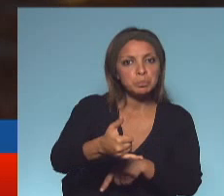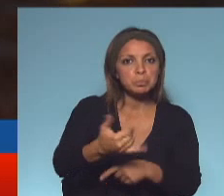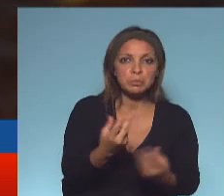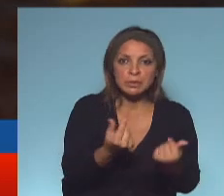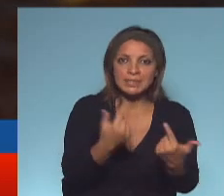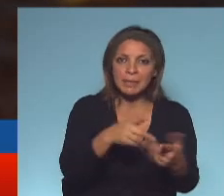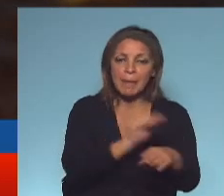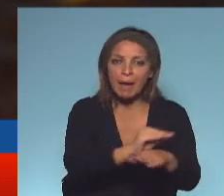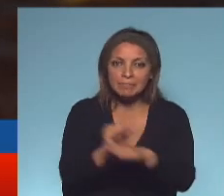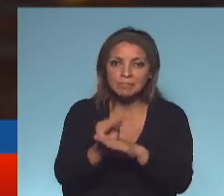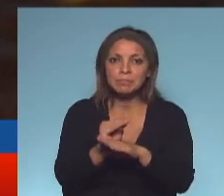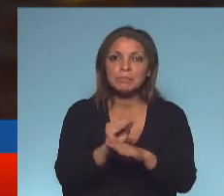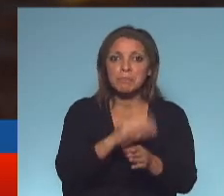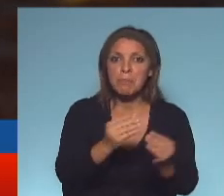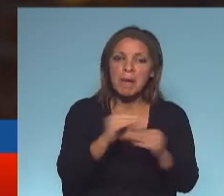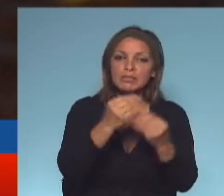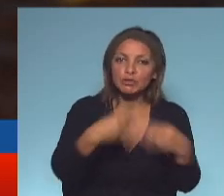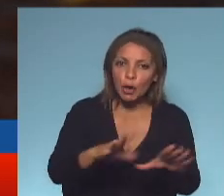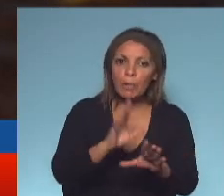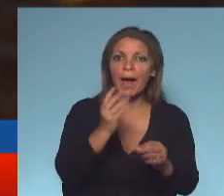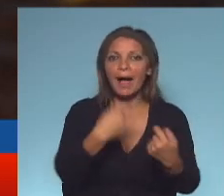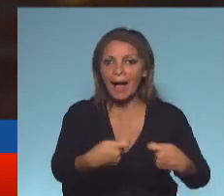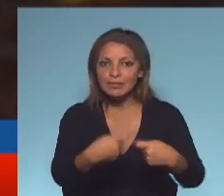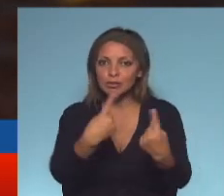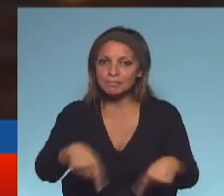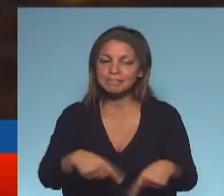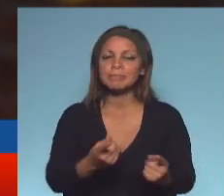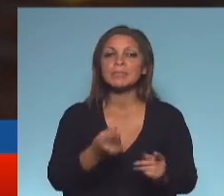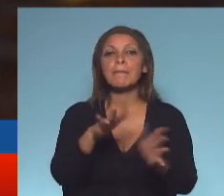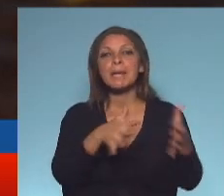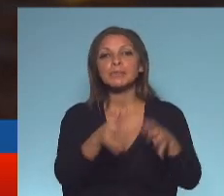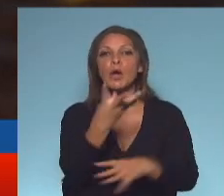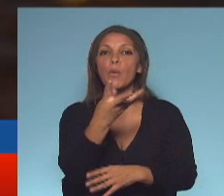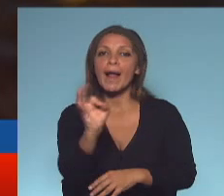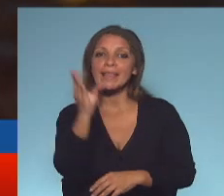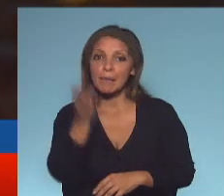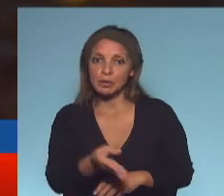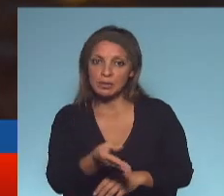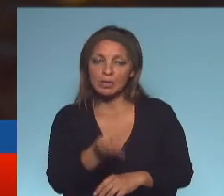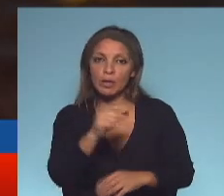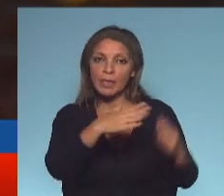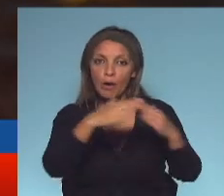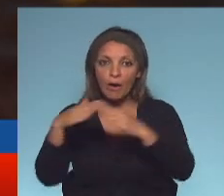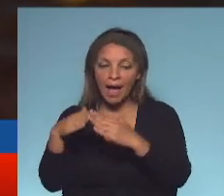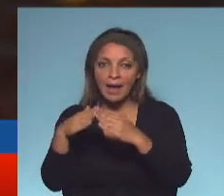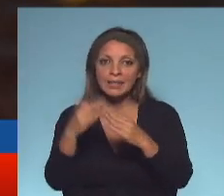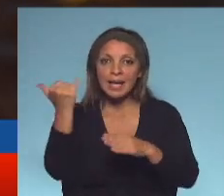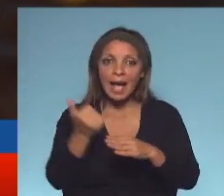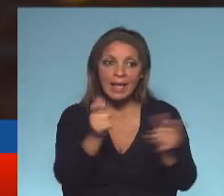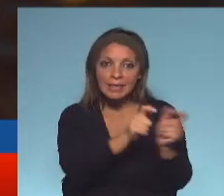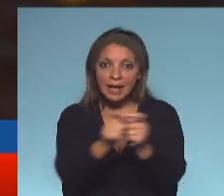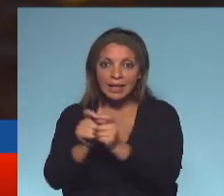mitad o más de los gastos en alimentos. Y aproximadamente el 40% de los hogares que reciben la